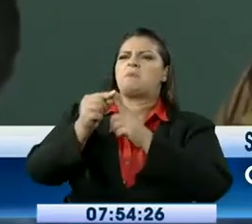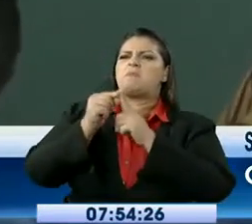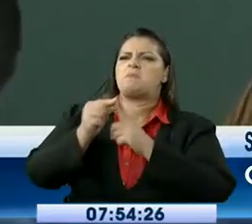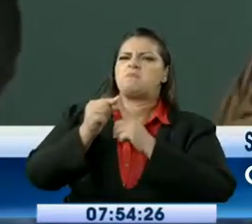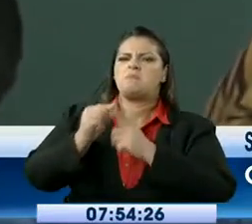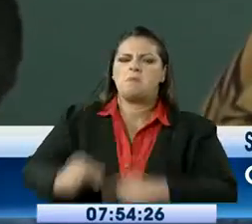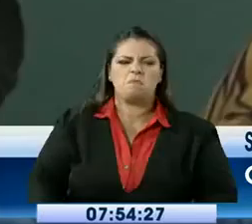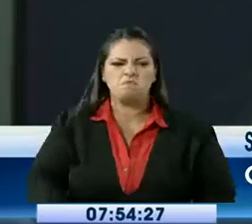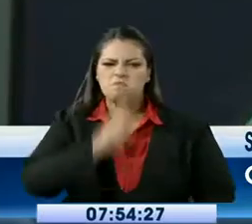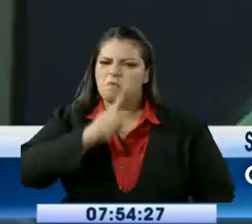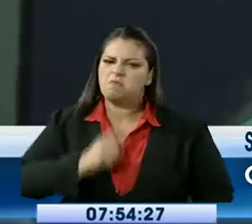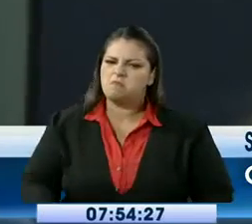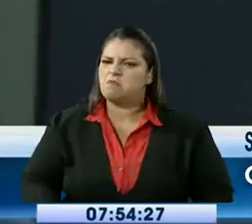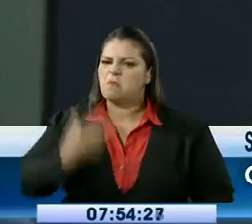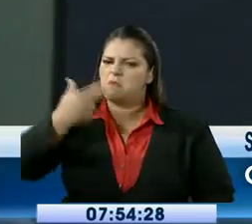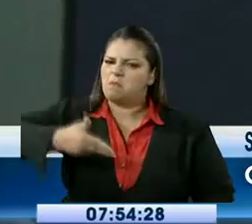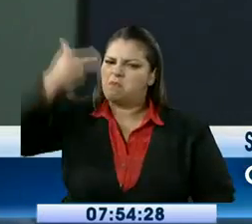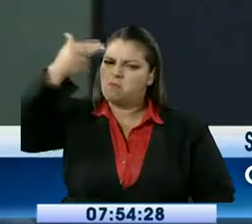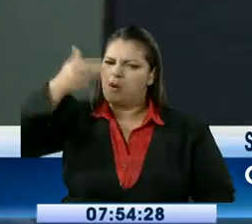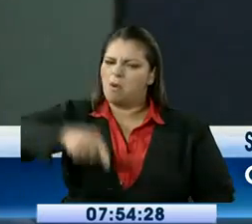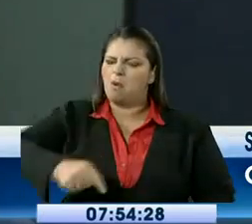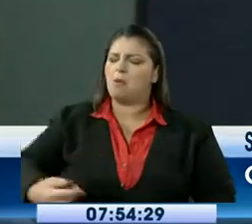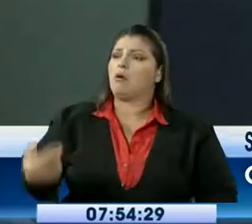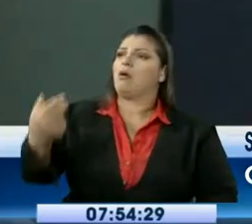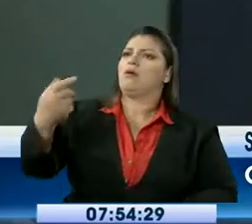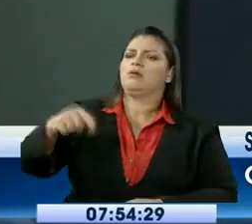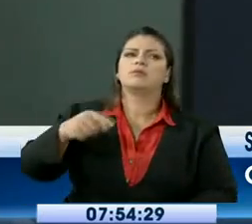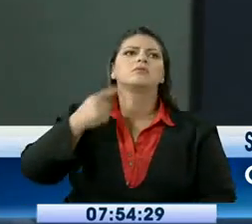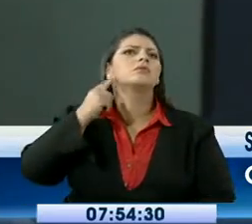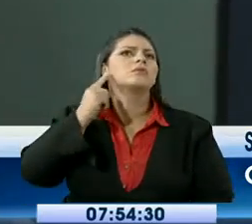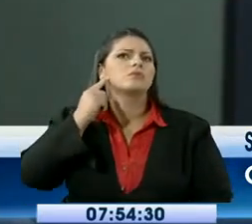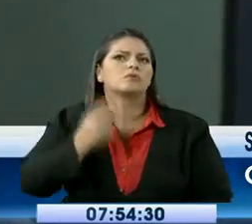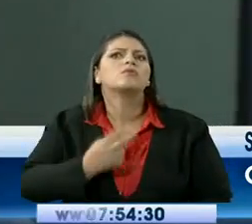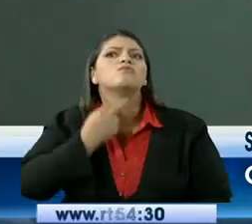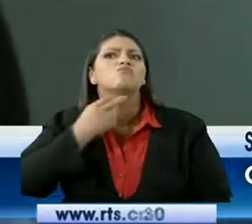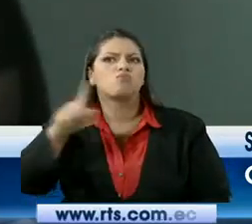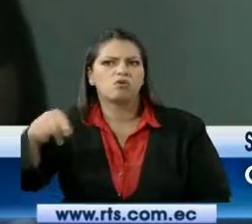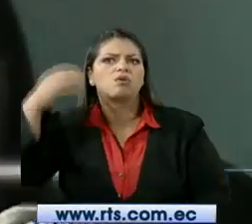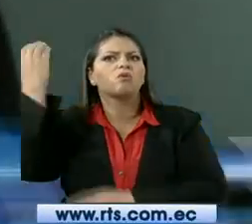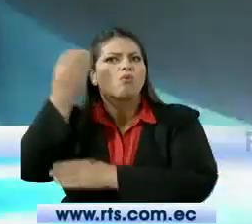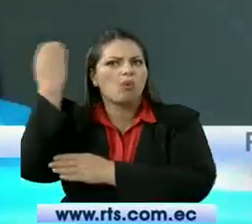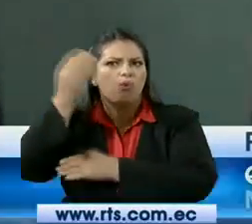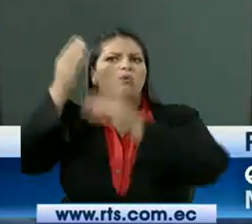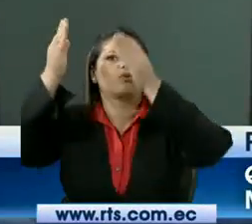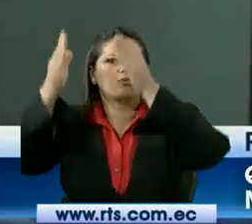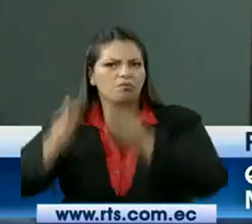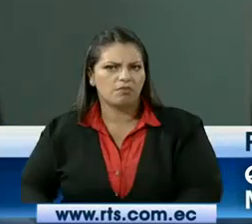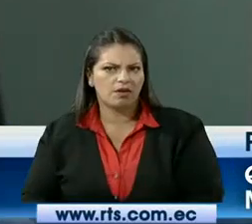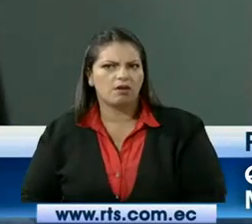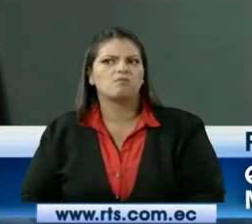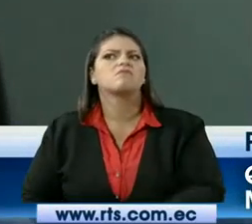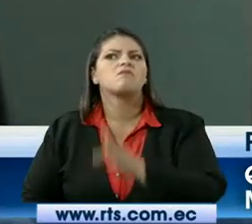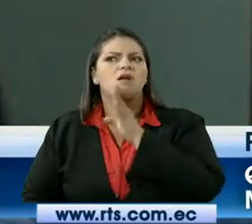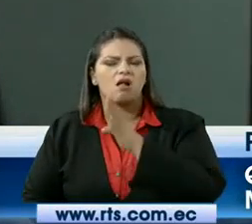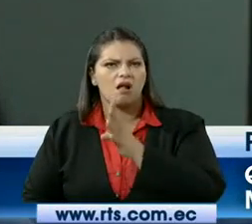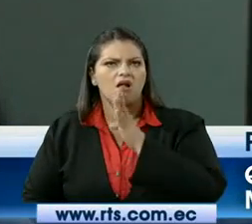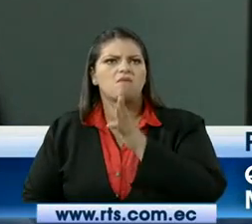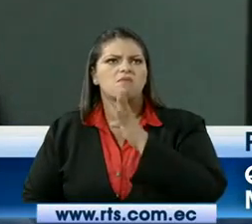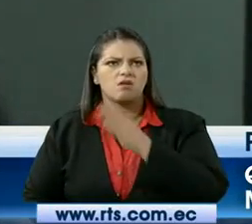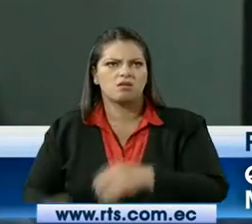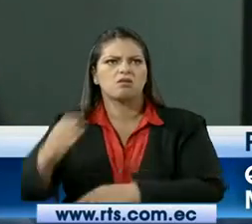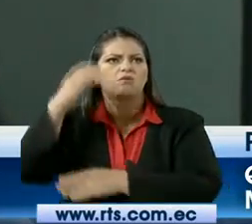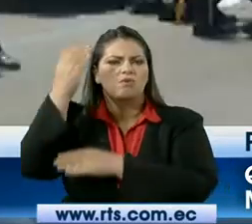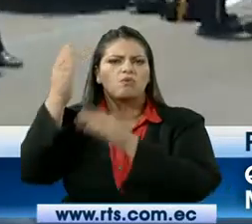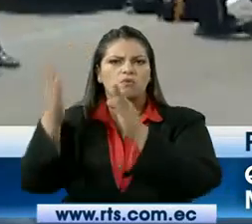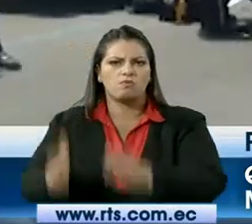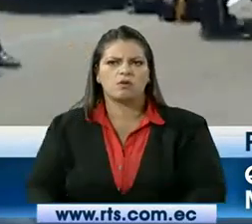que te mato. Sí, eran de acento colombiano. Eran de acento colombiano los dos señores que nos apuntaron a mi mami y a